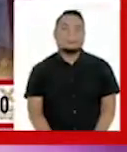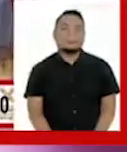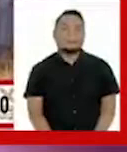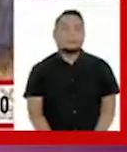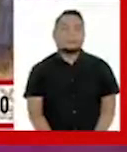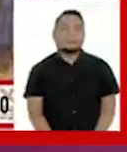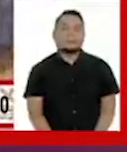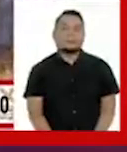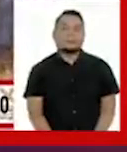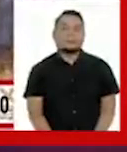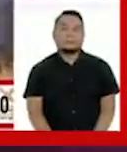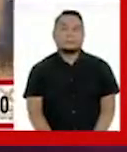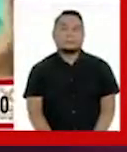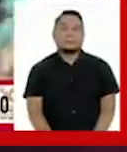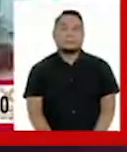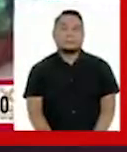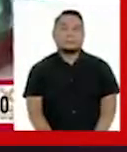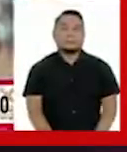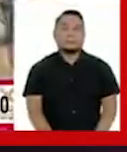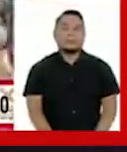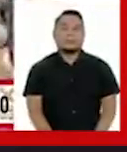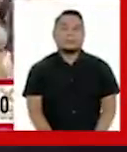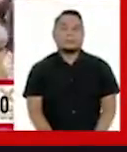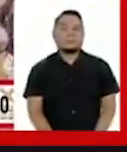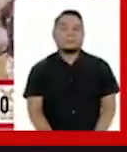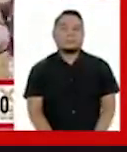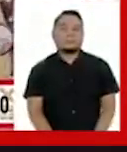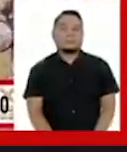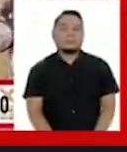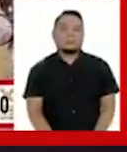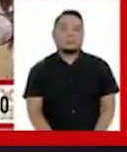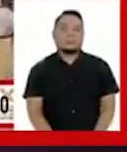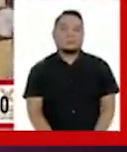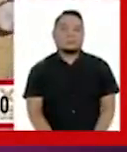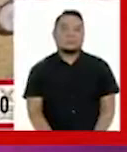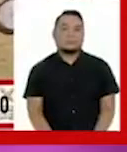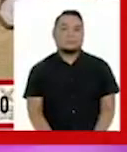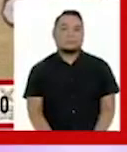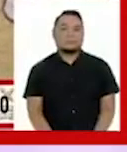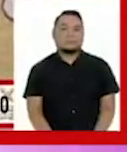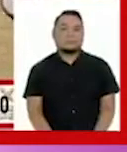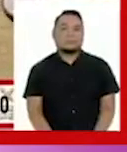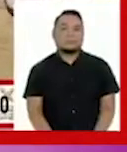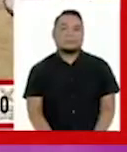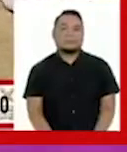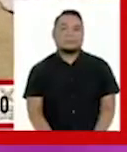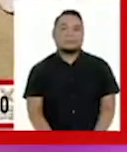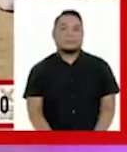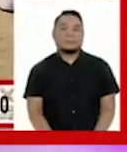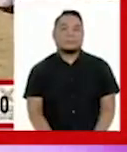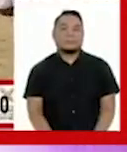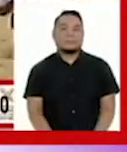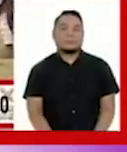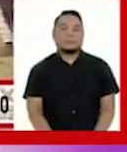¿no? La imagen que yo tengo es de un avispero donde todo el mundo está un poco alocado. Ahora, lo cierto es que esto lo esperábamos. Lo